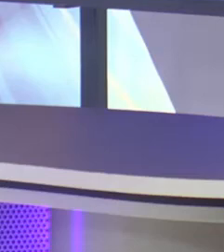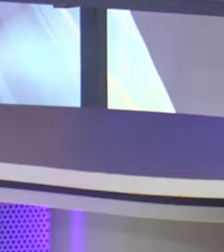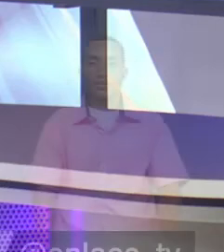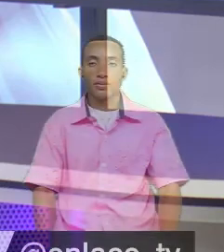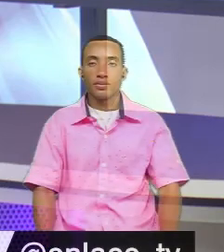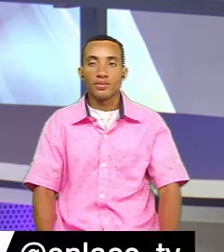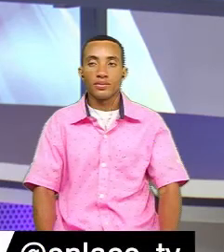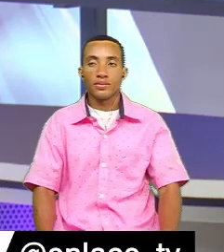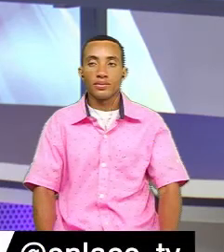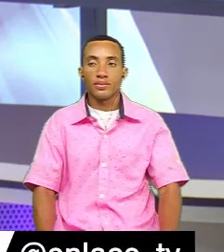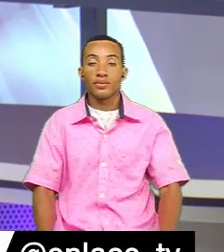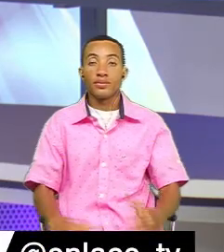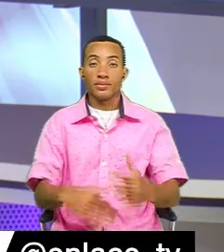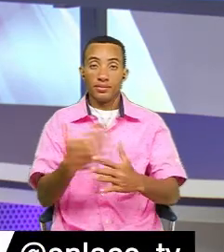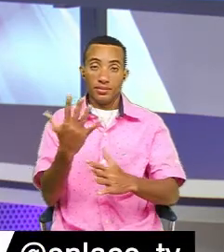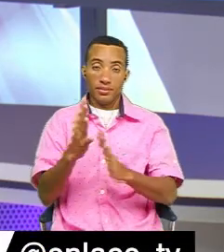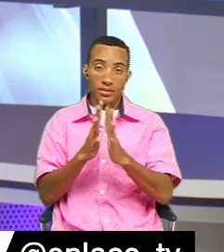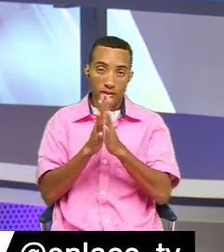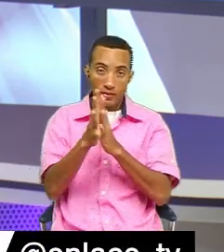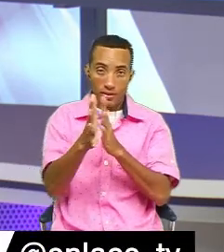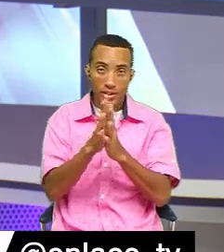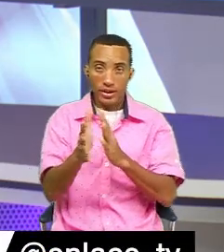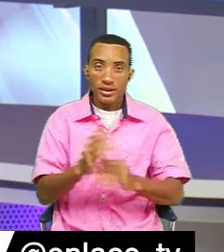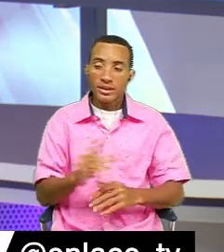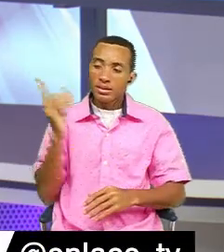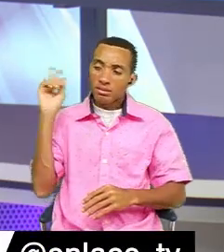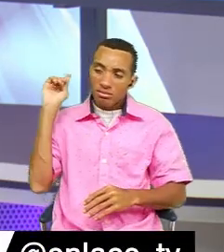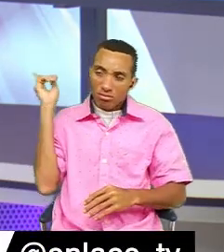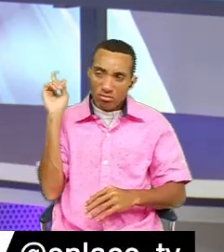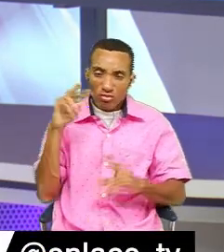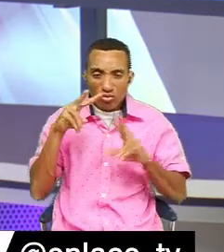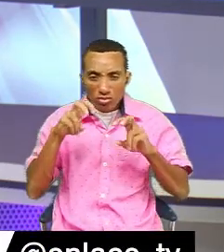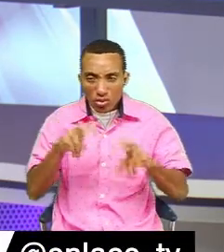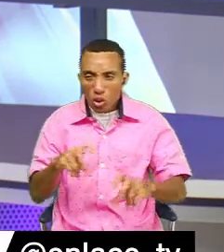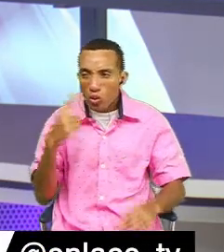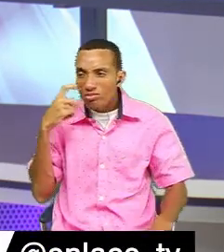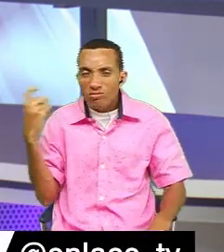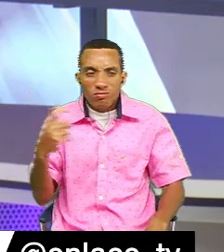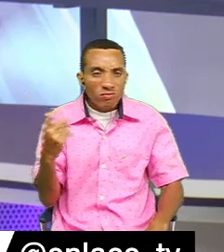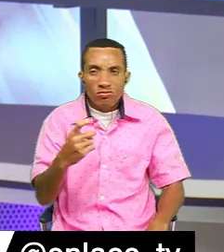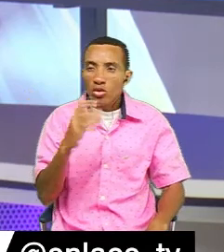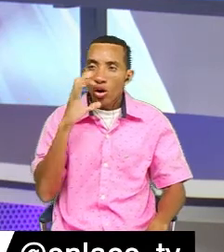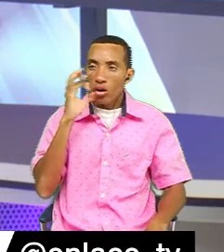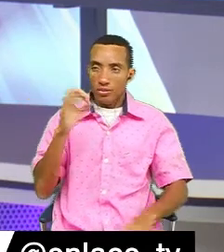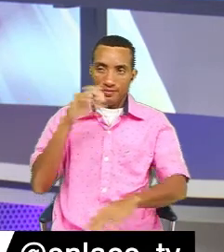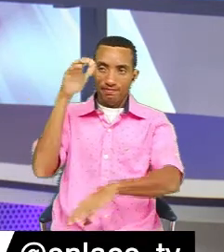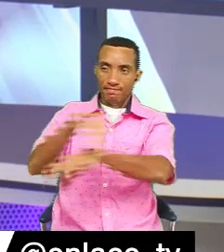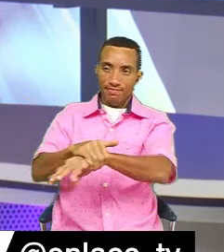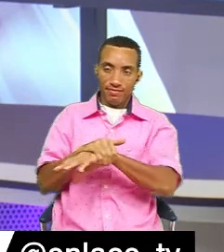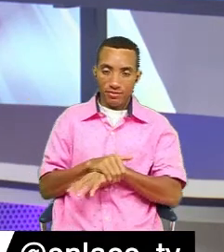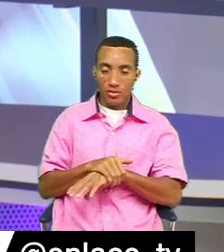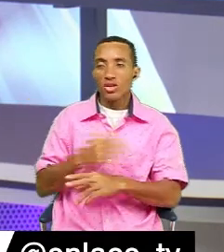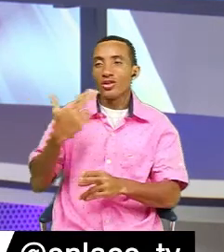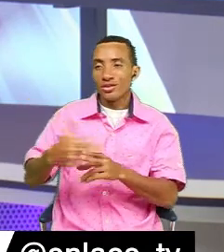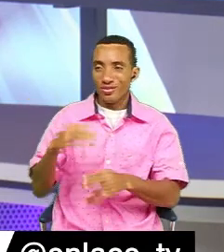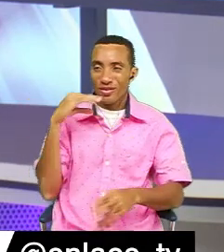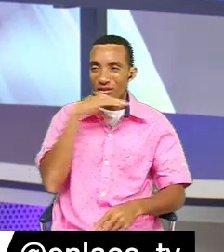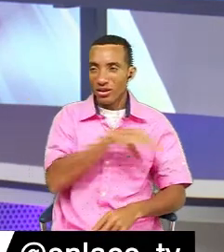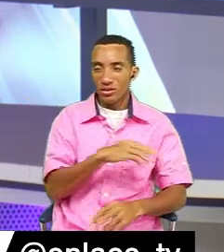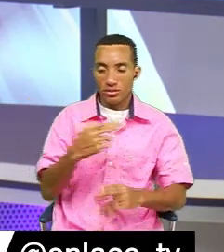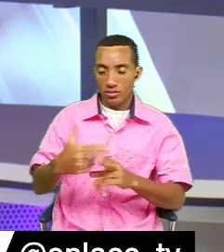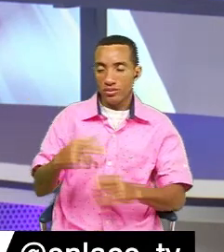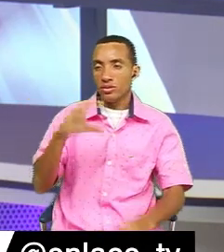Inicio esta emisión contándoles que luego de más de 3 años de investigación y búsqueda fue capturado alias Ochoa. El presunto delincuente se escondía en una vivienda del